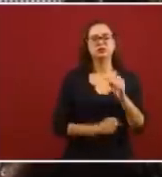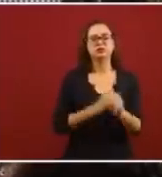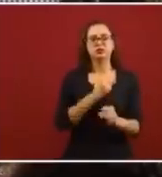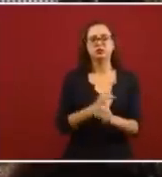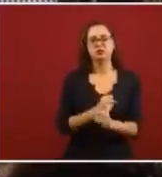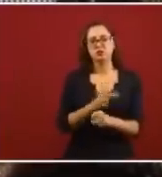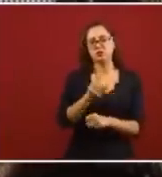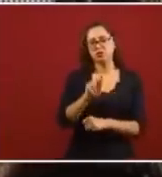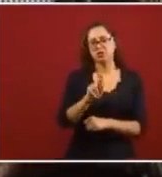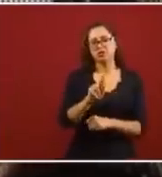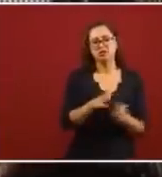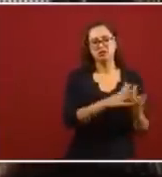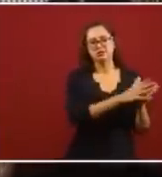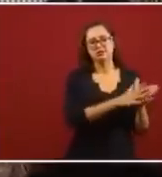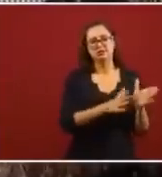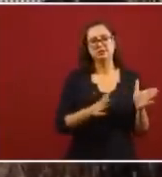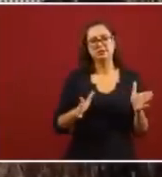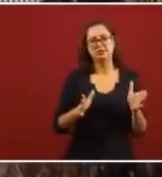80